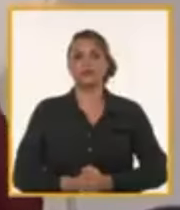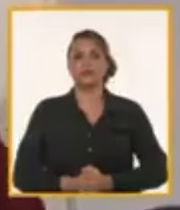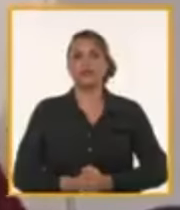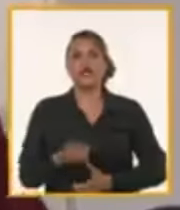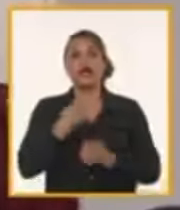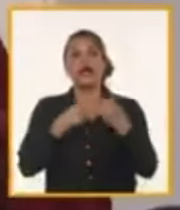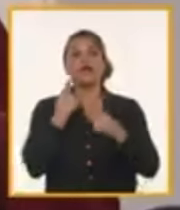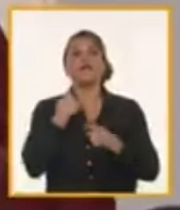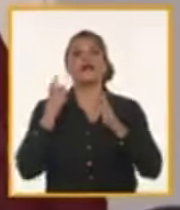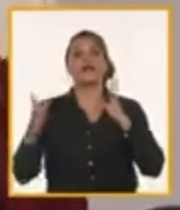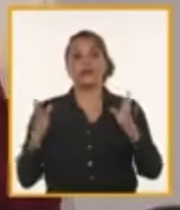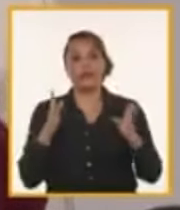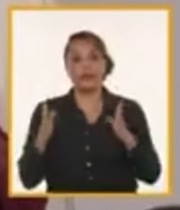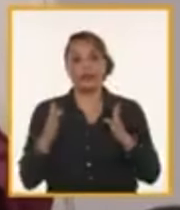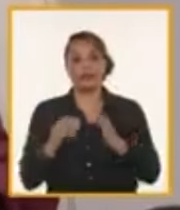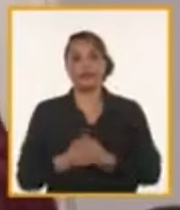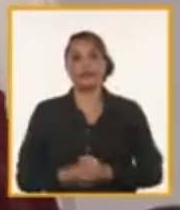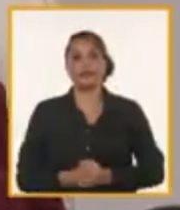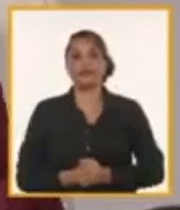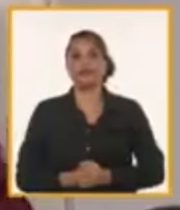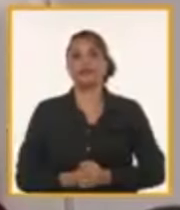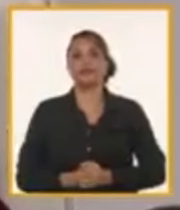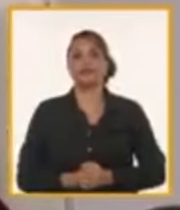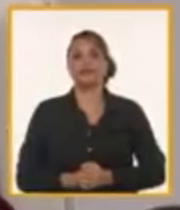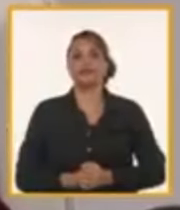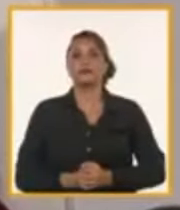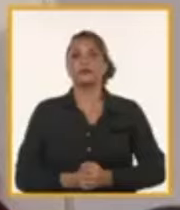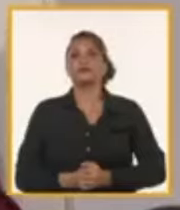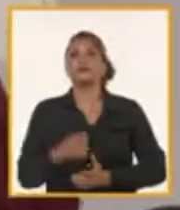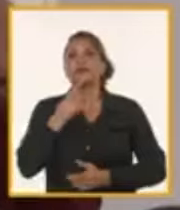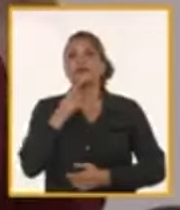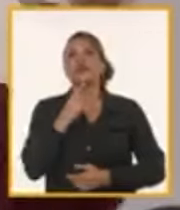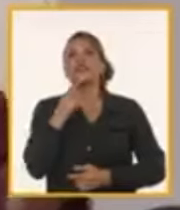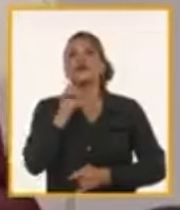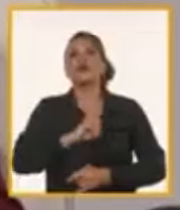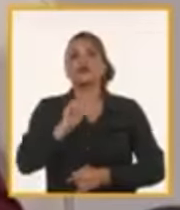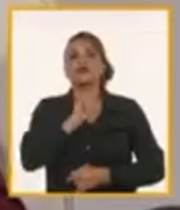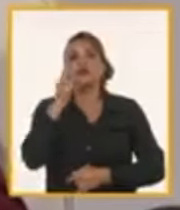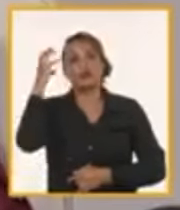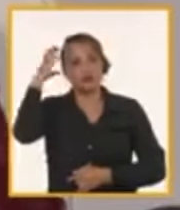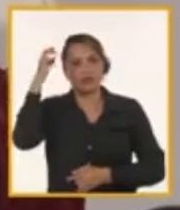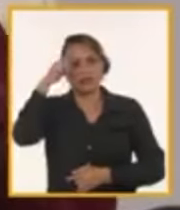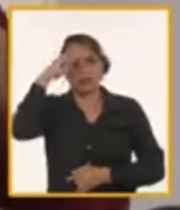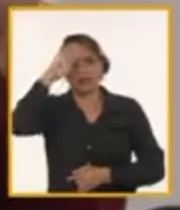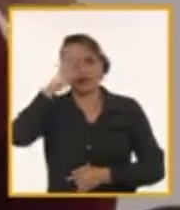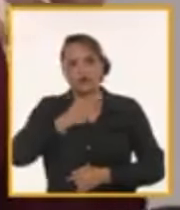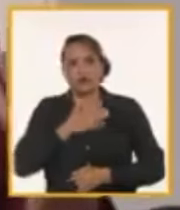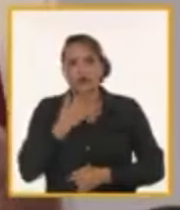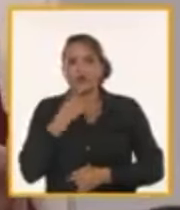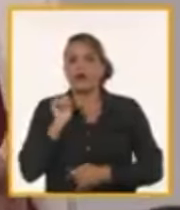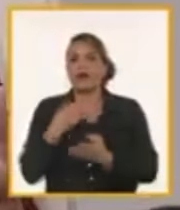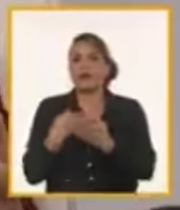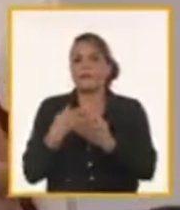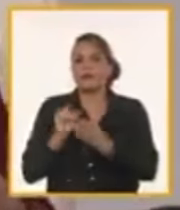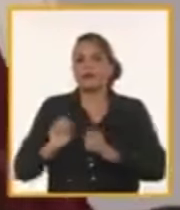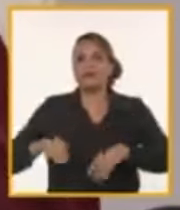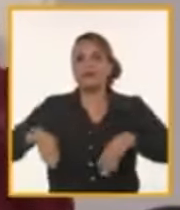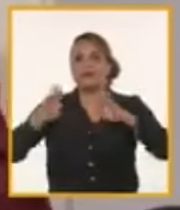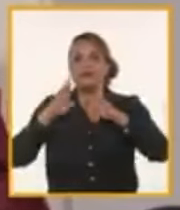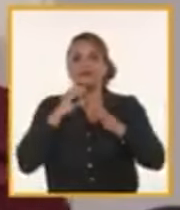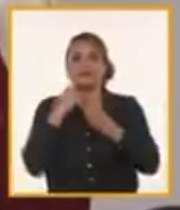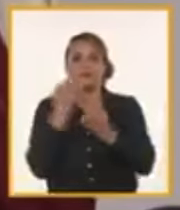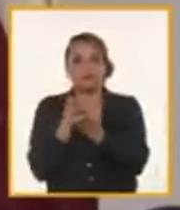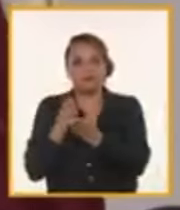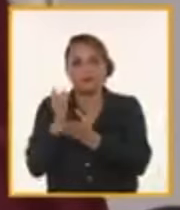año con los organismos eh de la Administración central del estado con las empresas con las instituciones con los sectores sociales en